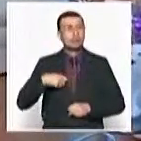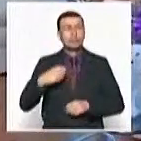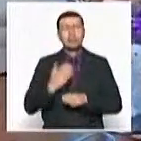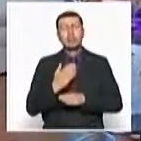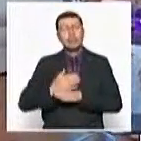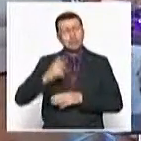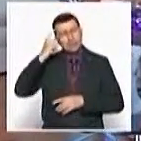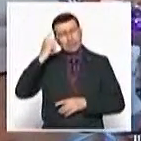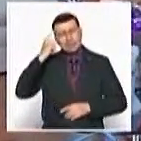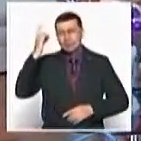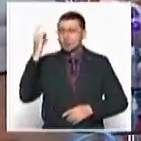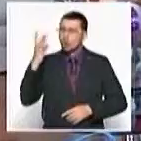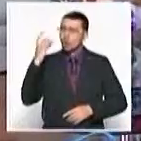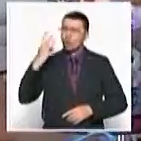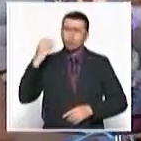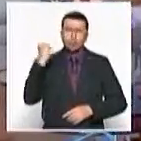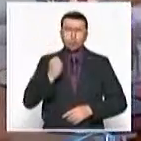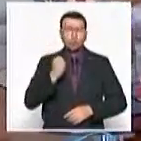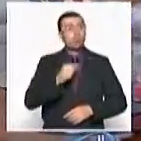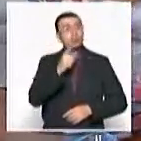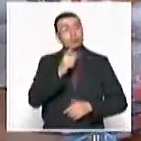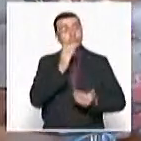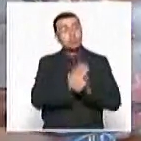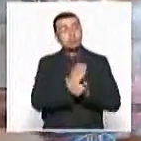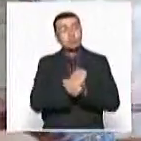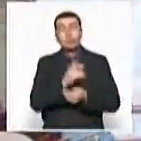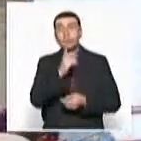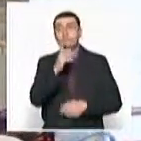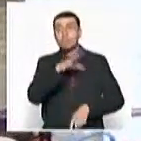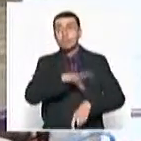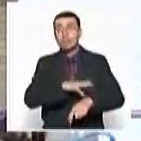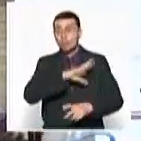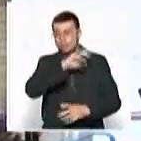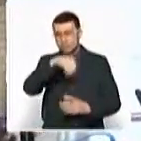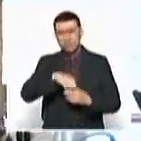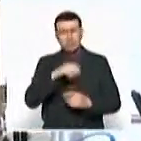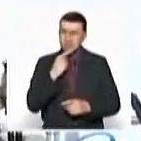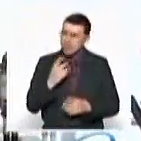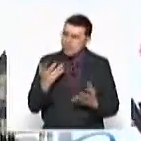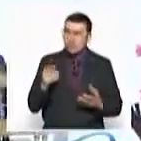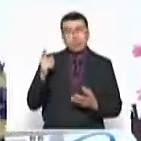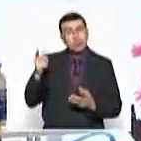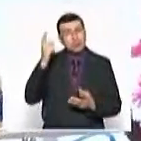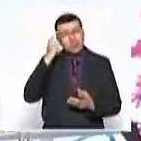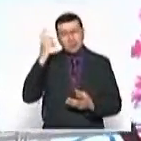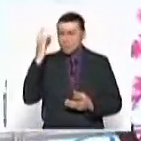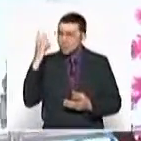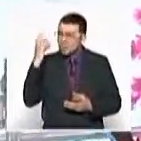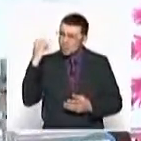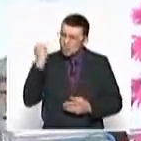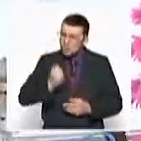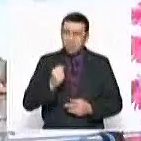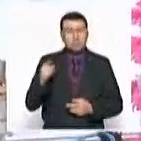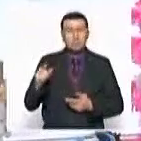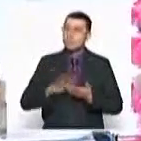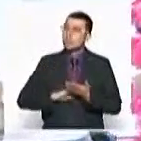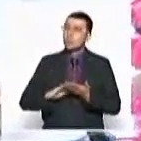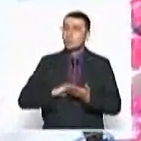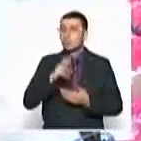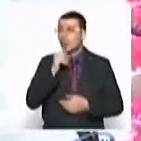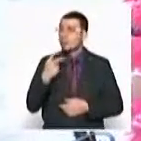migraña. De la EPS me mandaron un médico internista, me dijo que la migraña no tiene cura y me mandó a